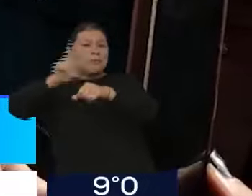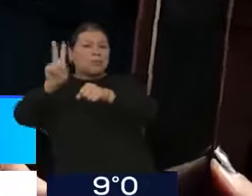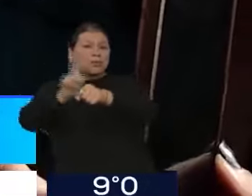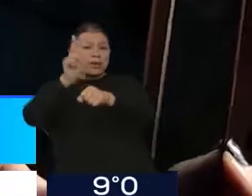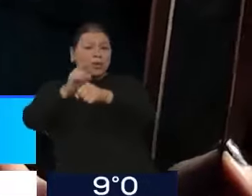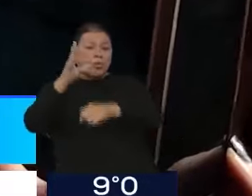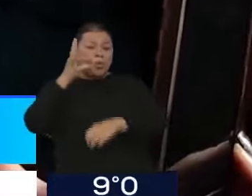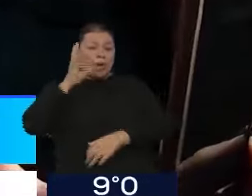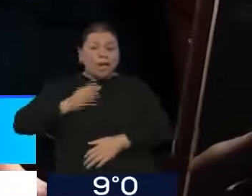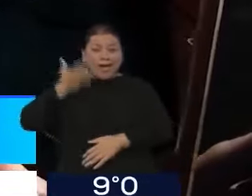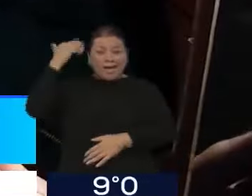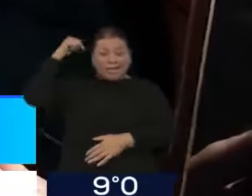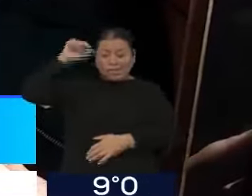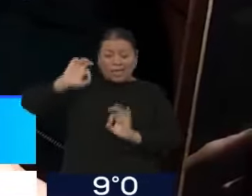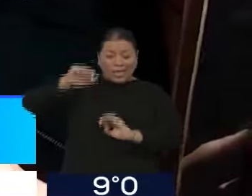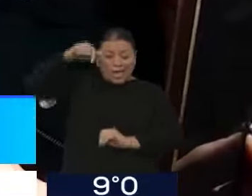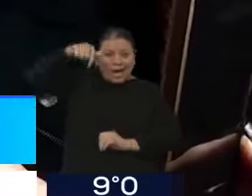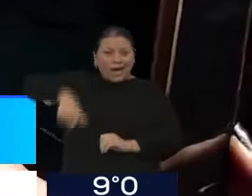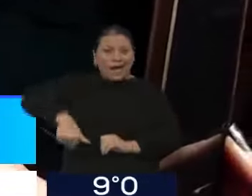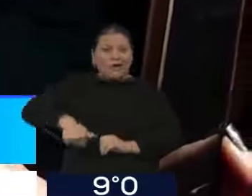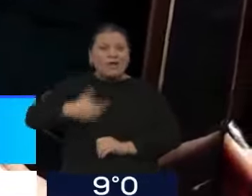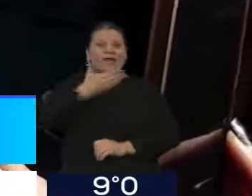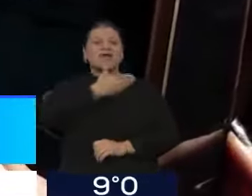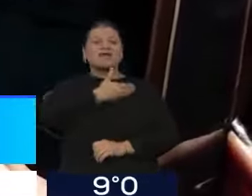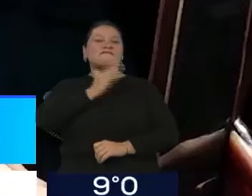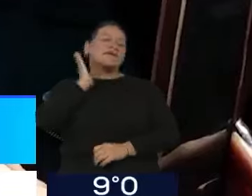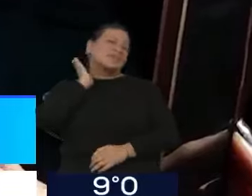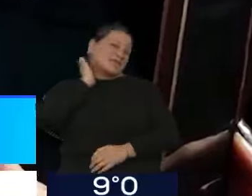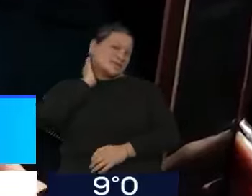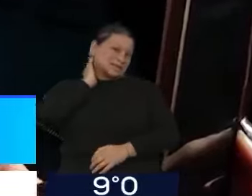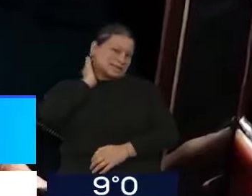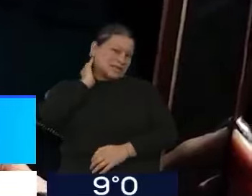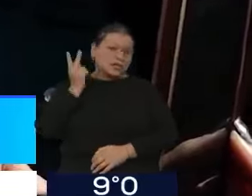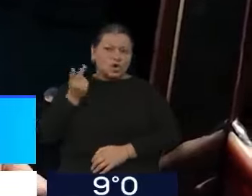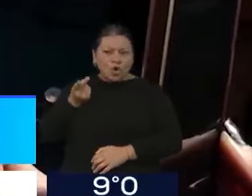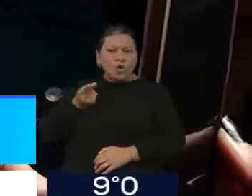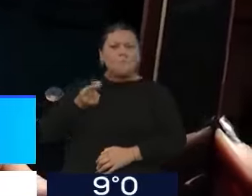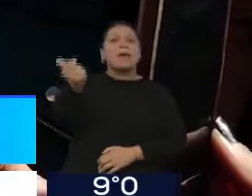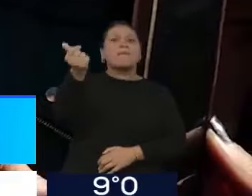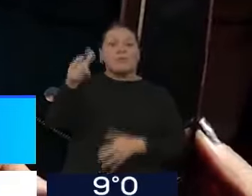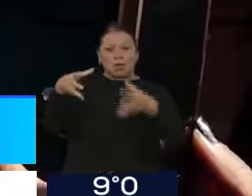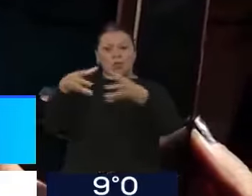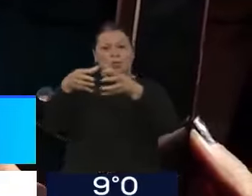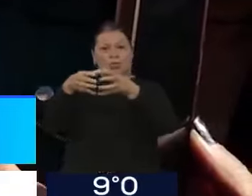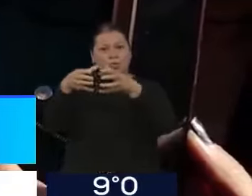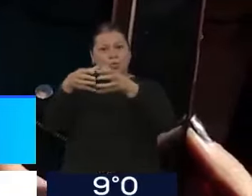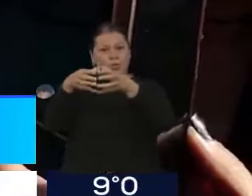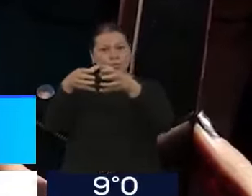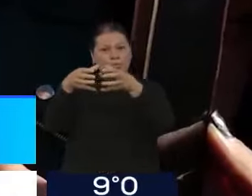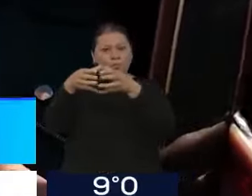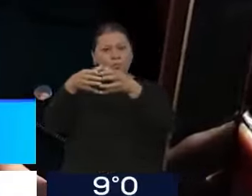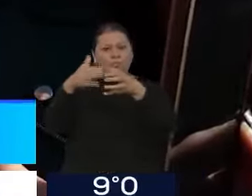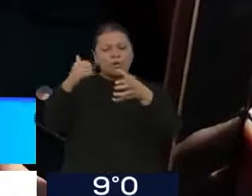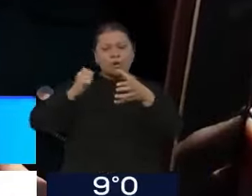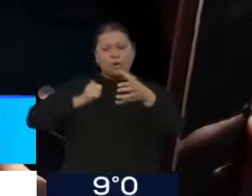años con los F-16 y esto tiene que ver con una decisión de equipar a nuestras Fuerzas Armadas porque tenemos que custodiar nuestro espacio aéreo, tenemos